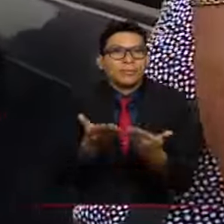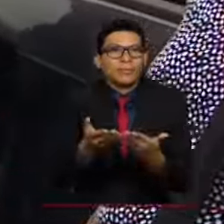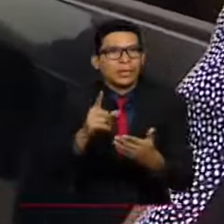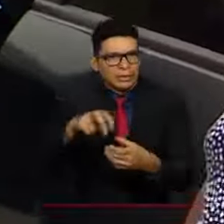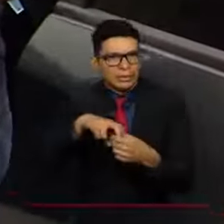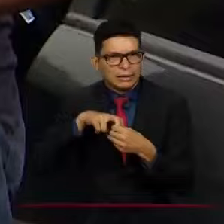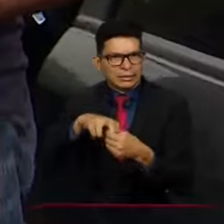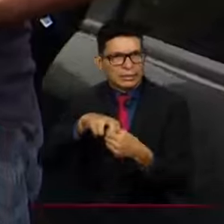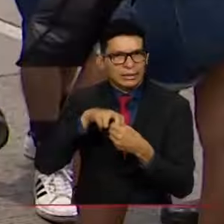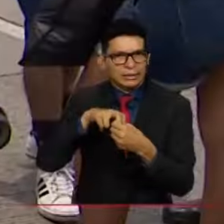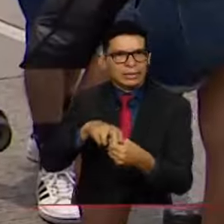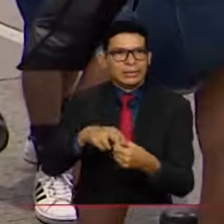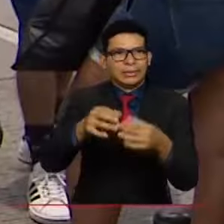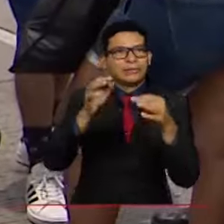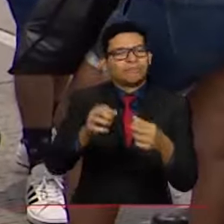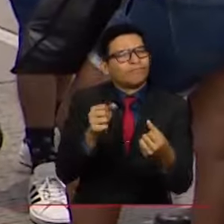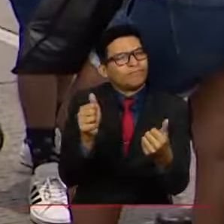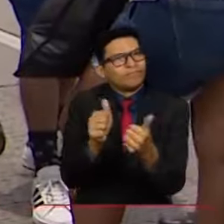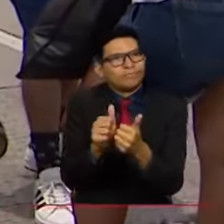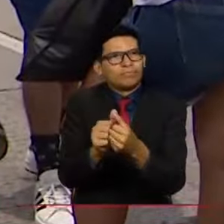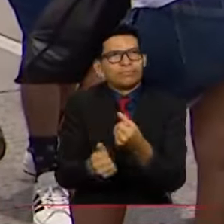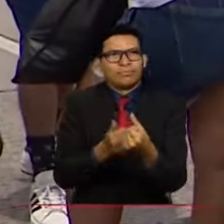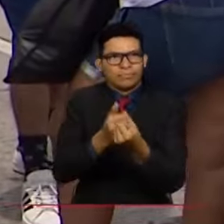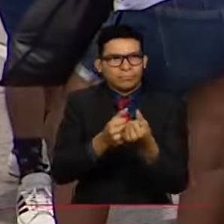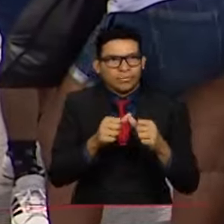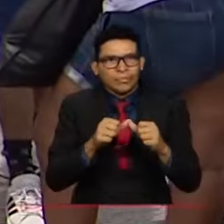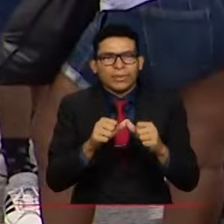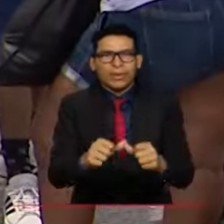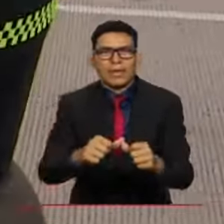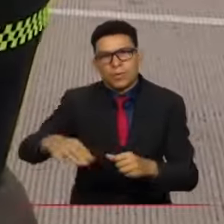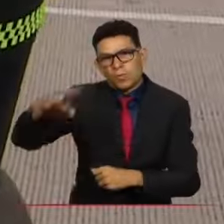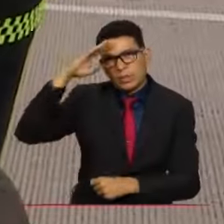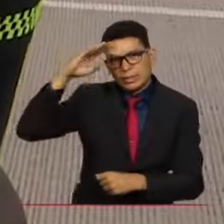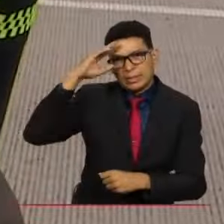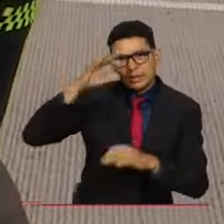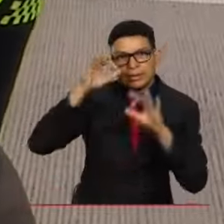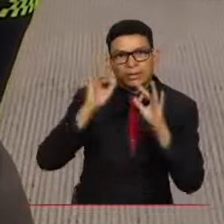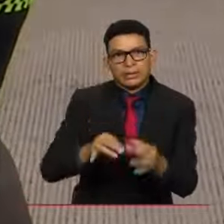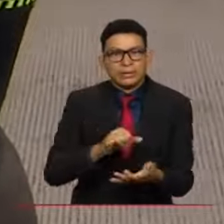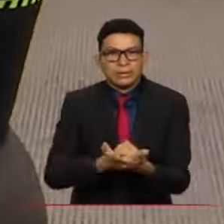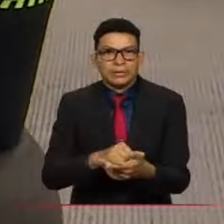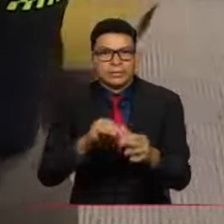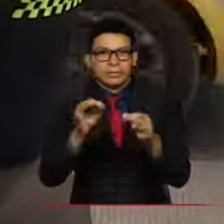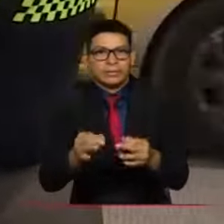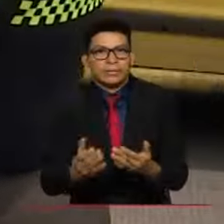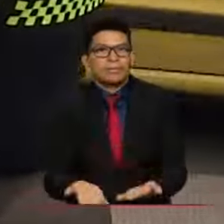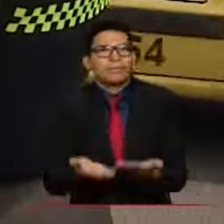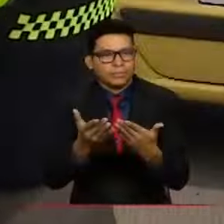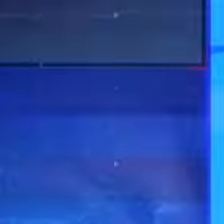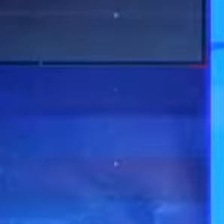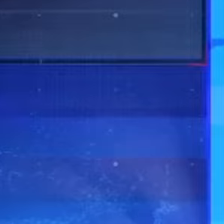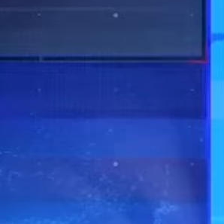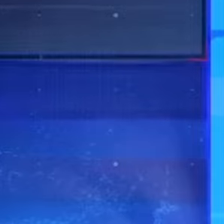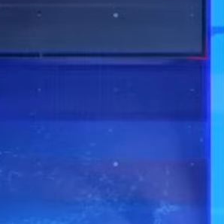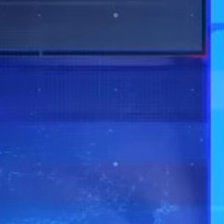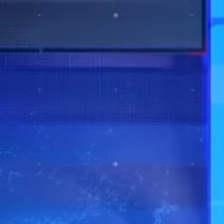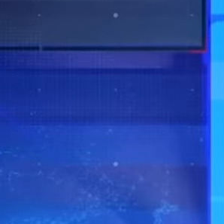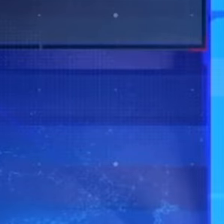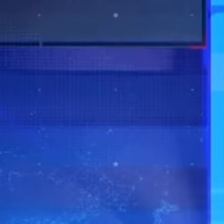movilidad, se implementó el acompañamiento permanente de la policía a los agentes de tránsito en medio de los operativos de control.